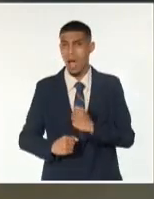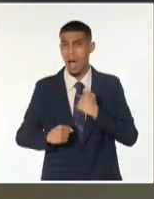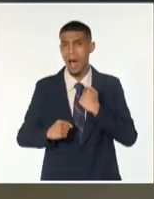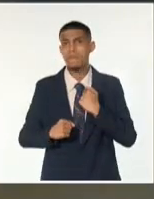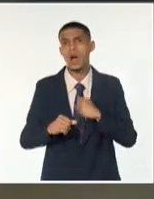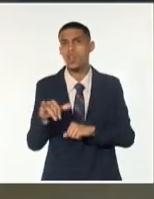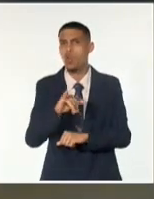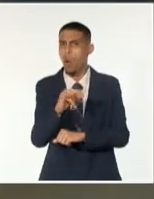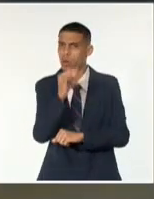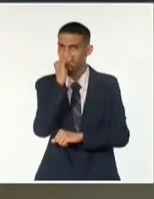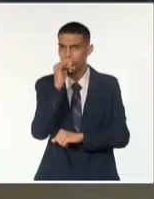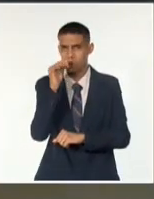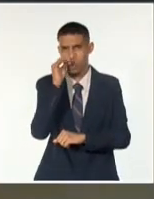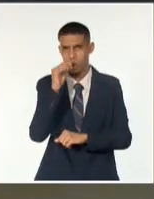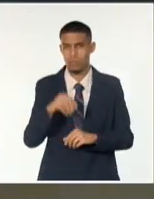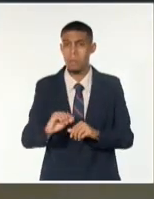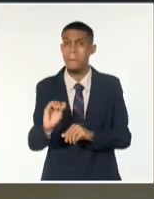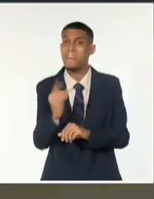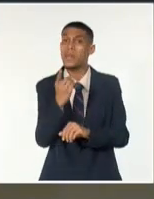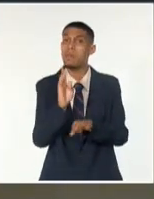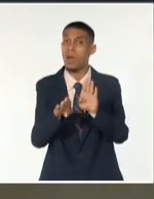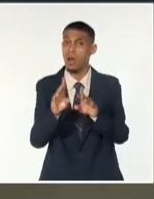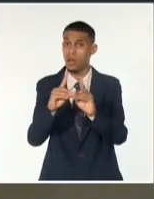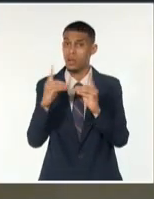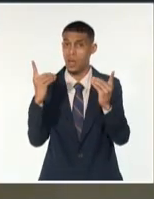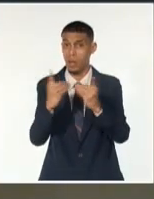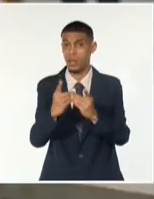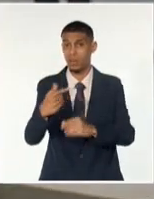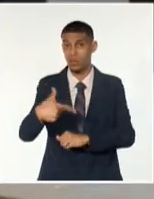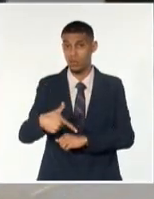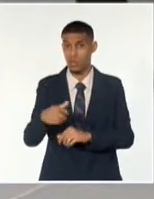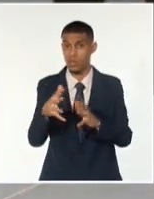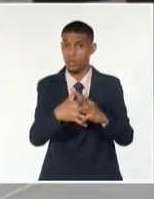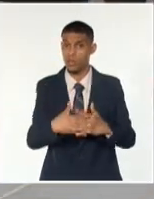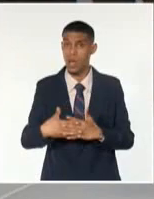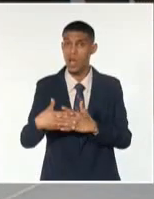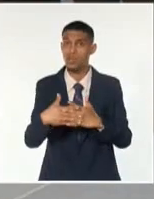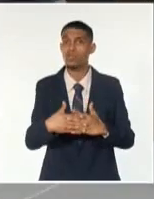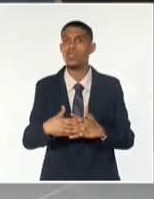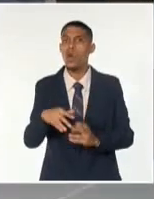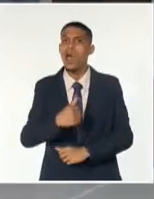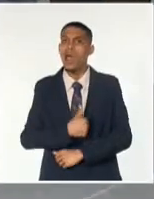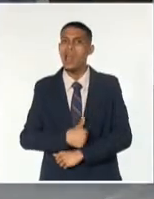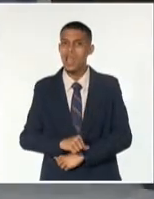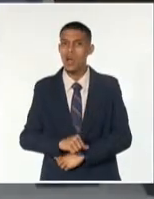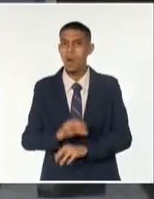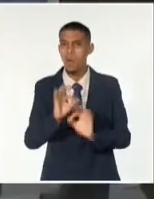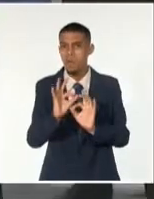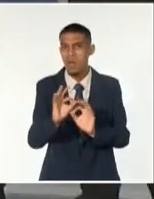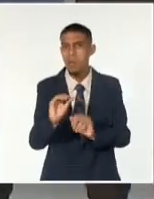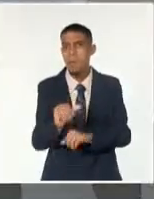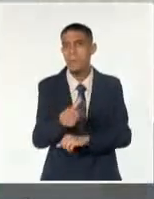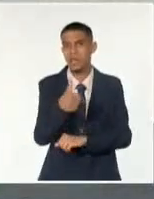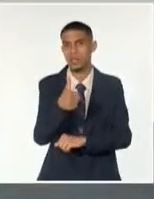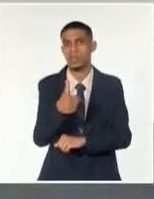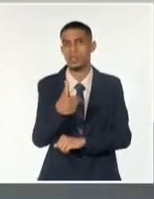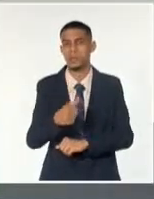drogas. Esta es la primera vez que el Departamento de Justicia procesa al hijo de un presidente en funciones.